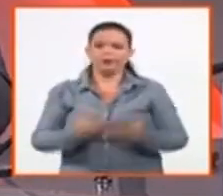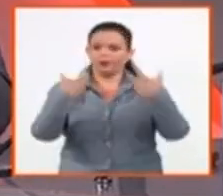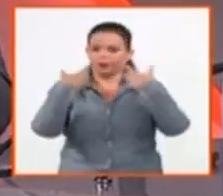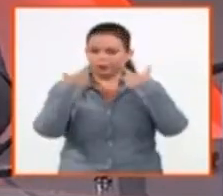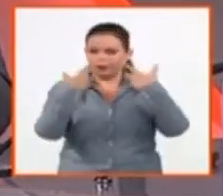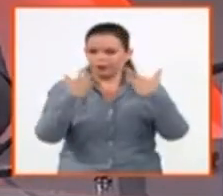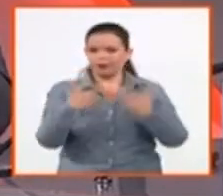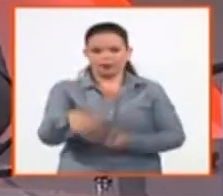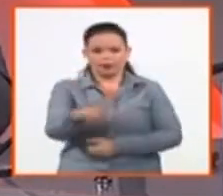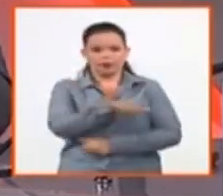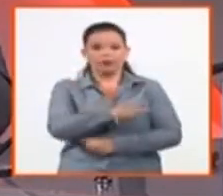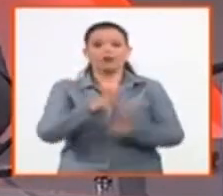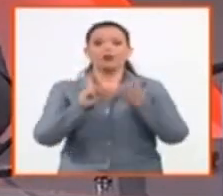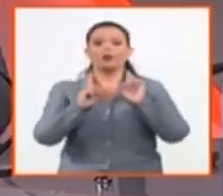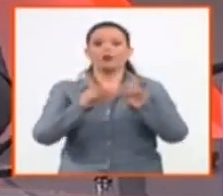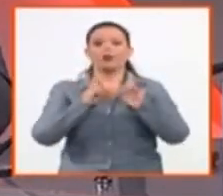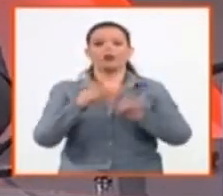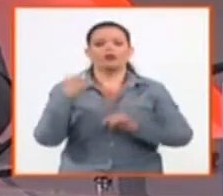acontecer político